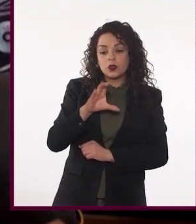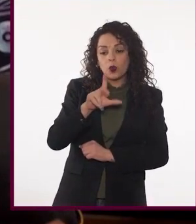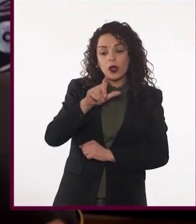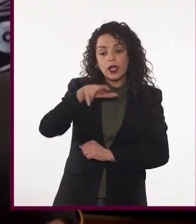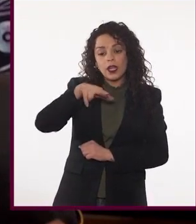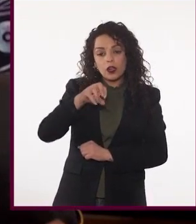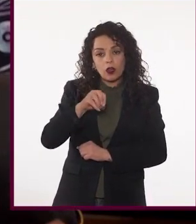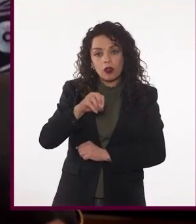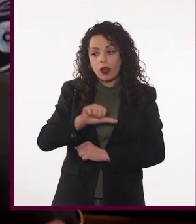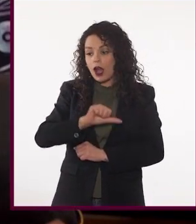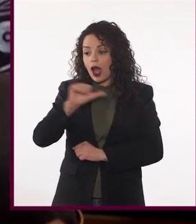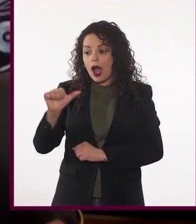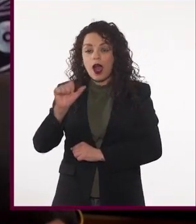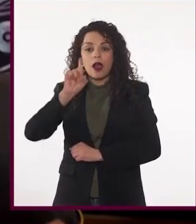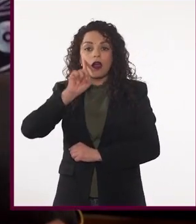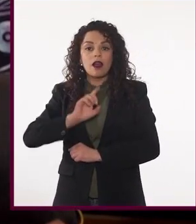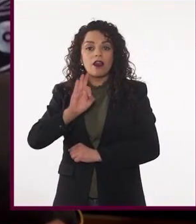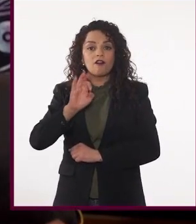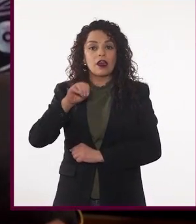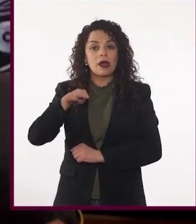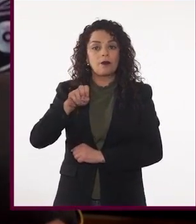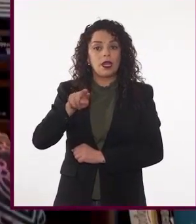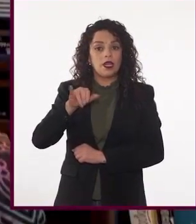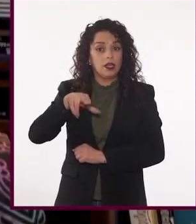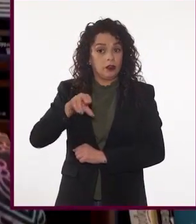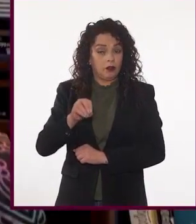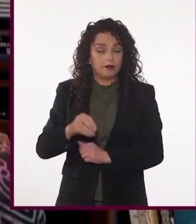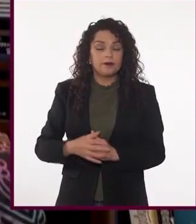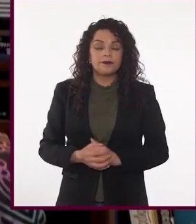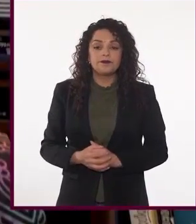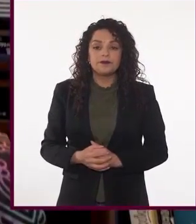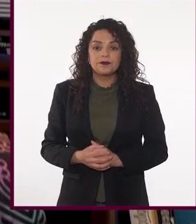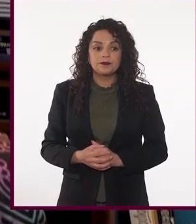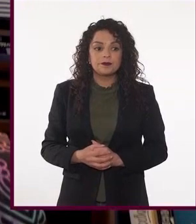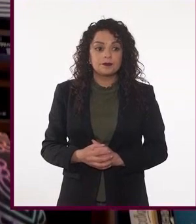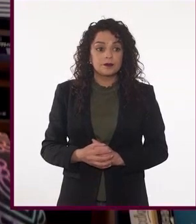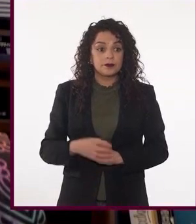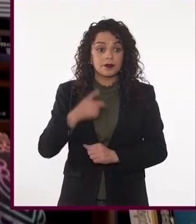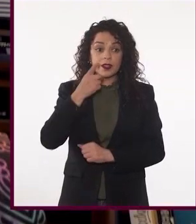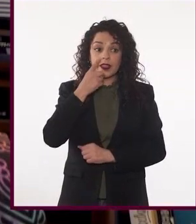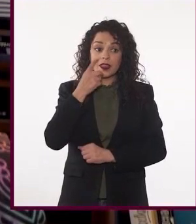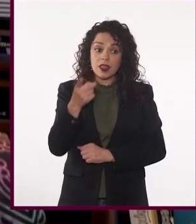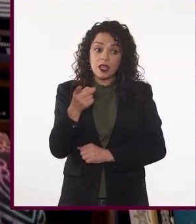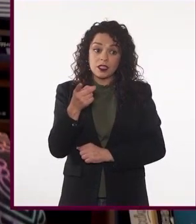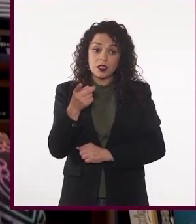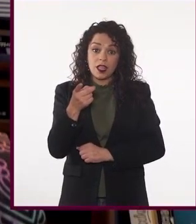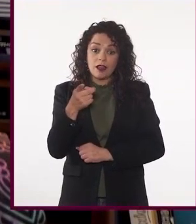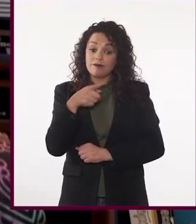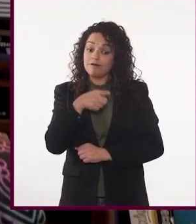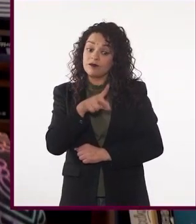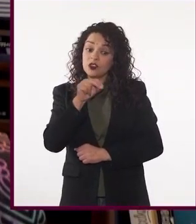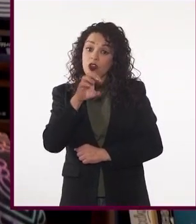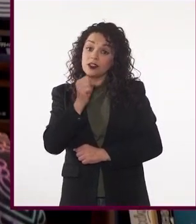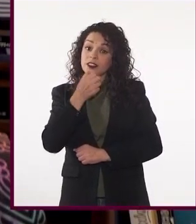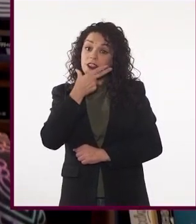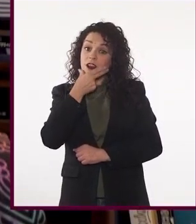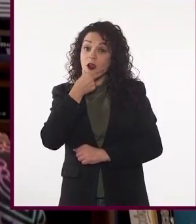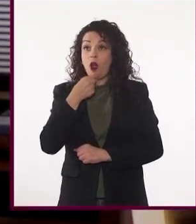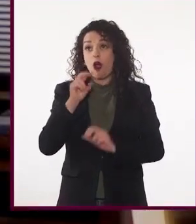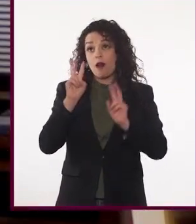masculino hacia lo que se considera femenino, los que supuestamente no se comportan como